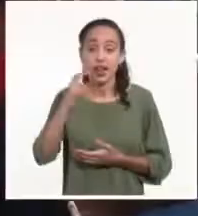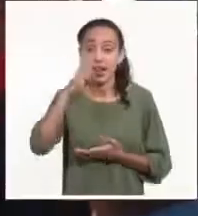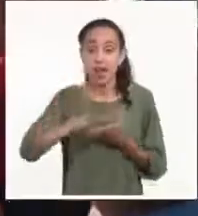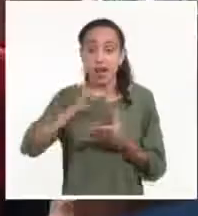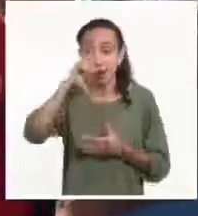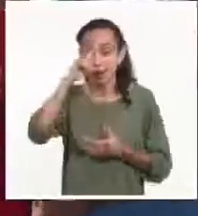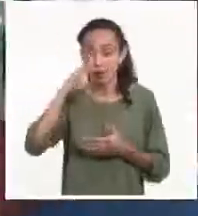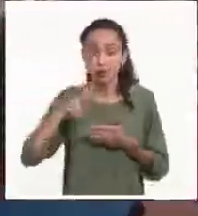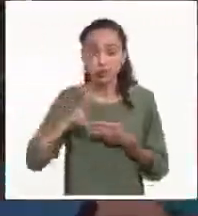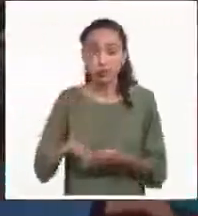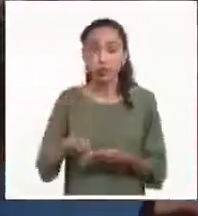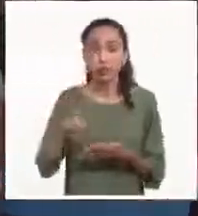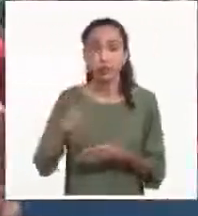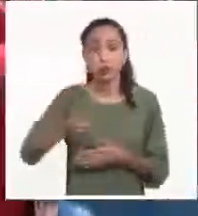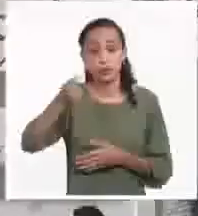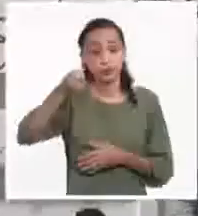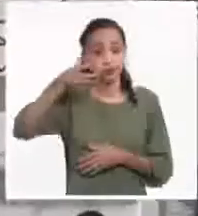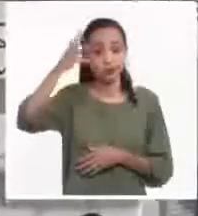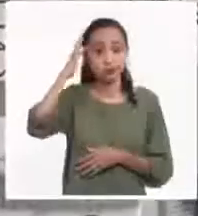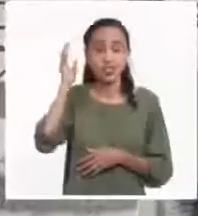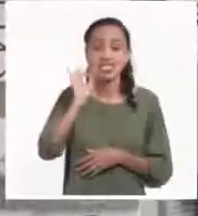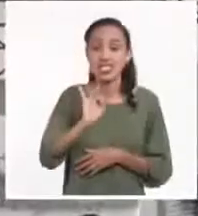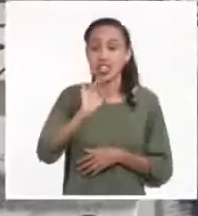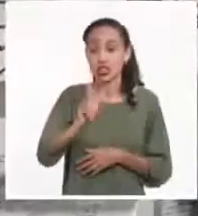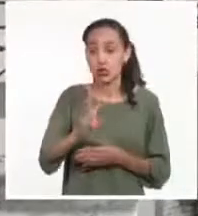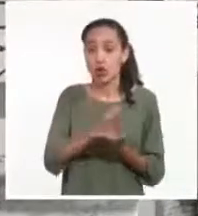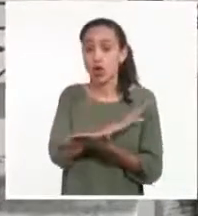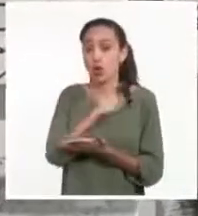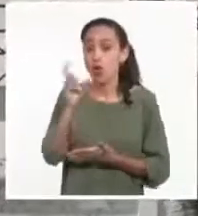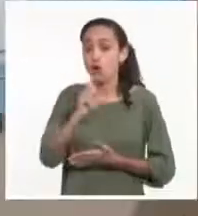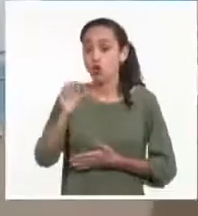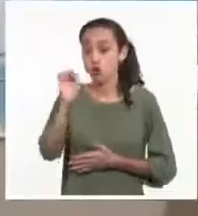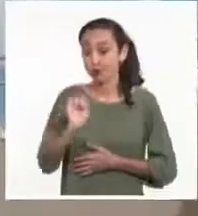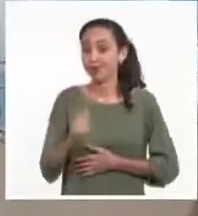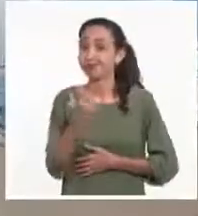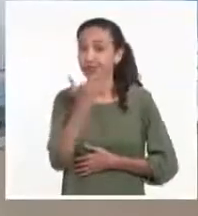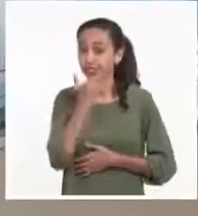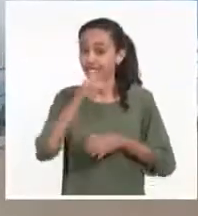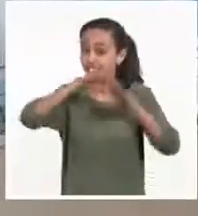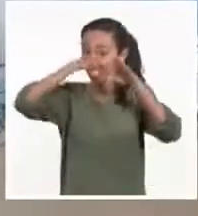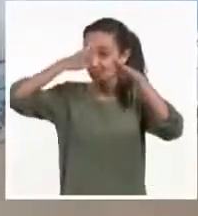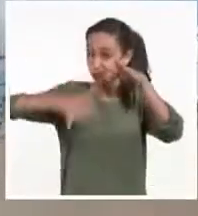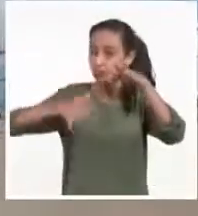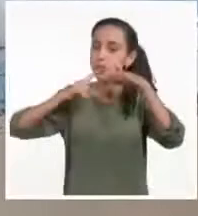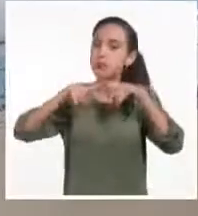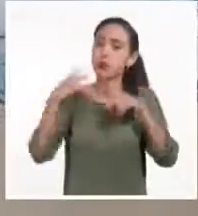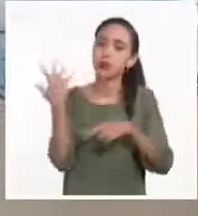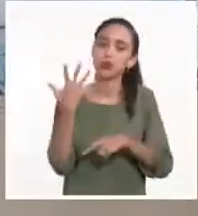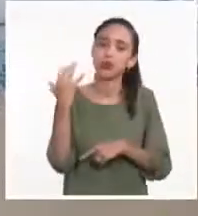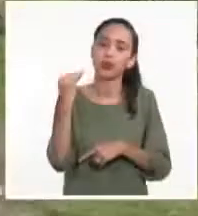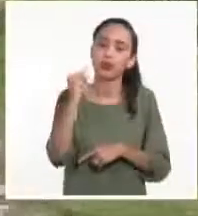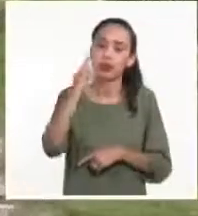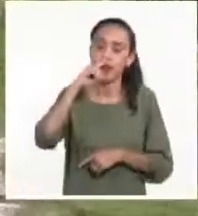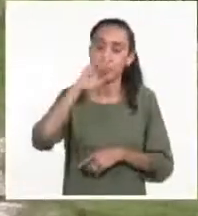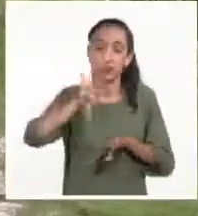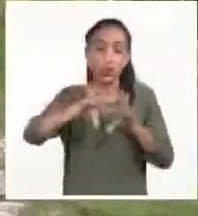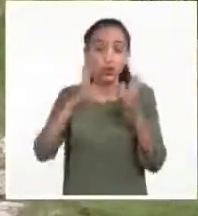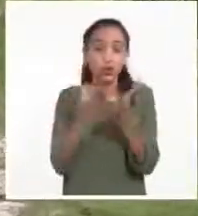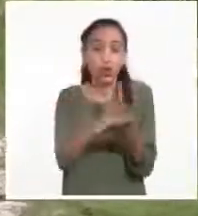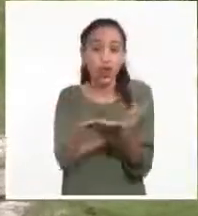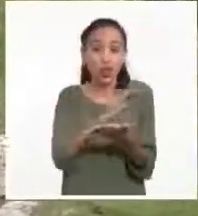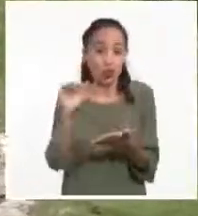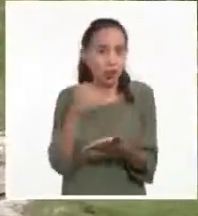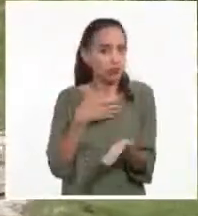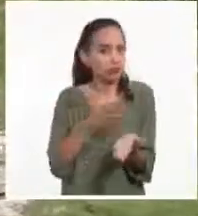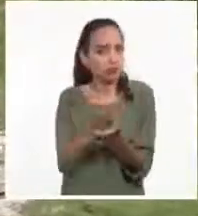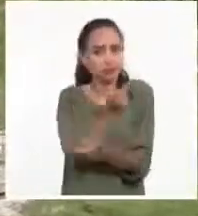llegó Díaz-Canel, una de las 72 escuelas de Consolación afectadas por Ian. Todos los centros educacionales continúan el